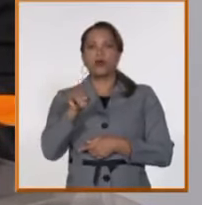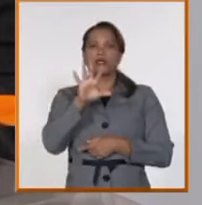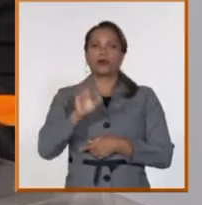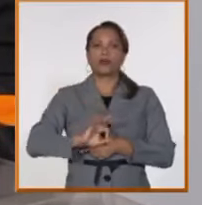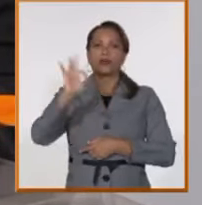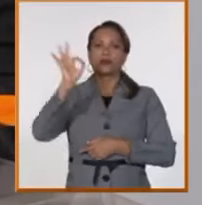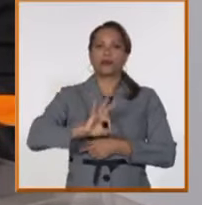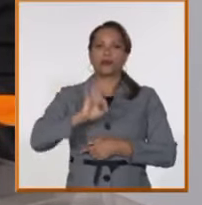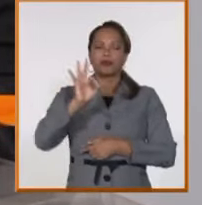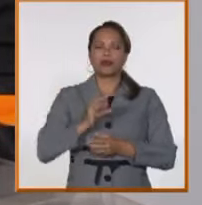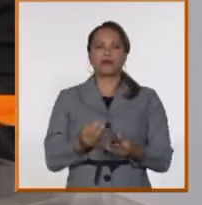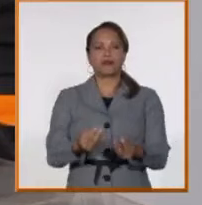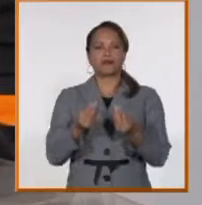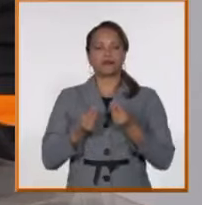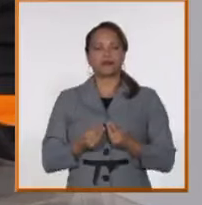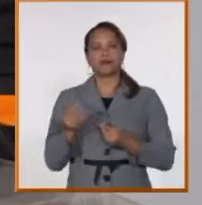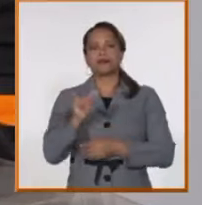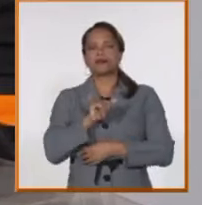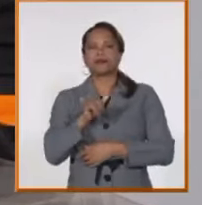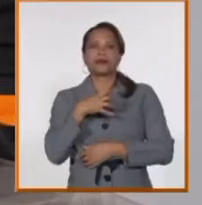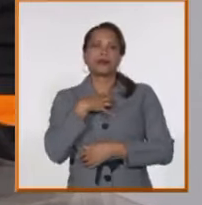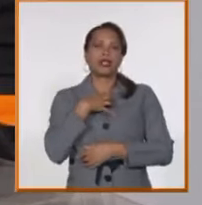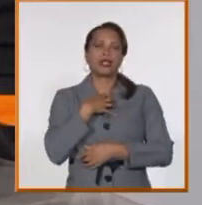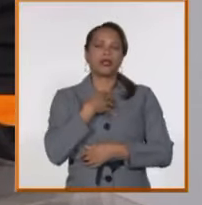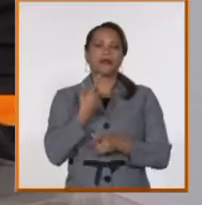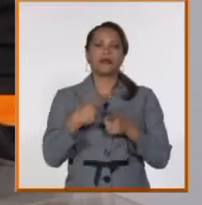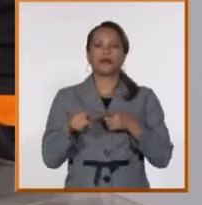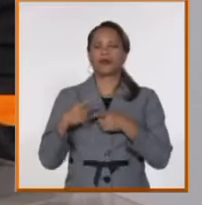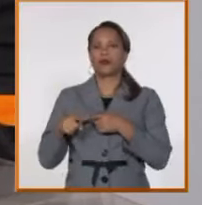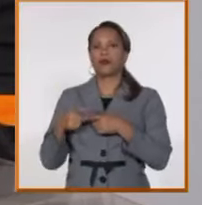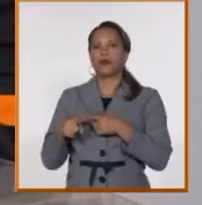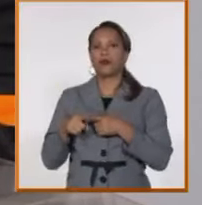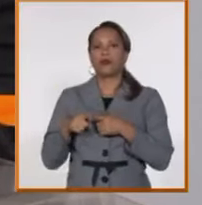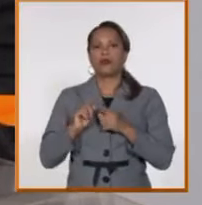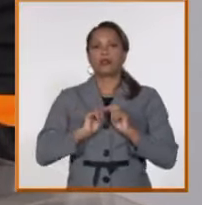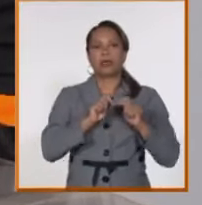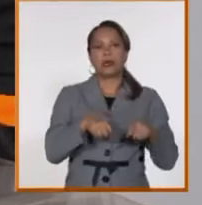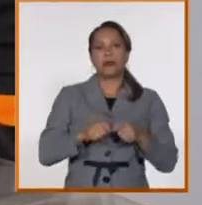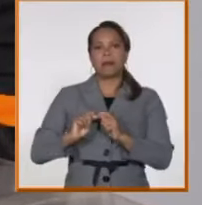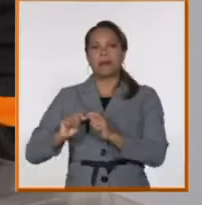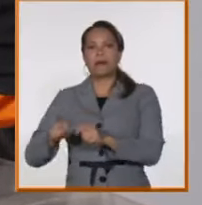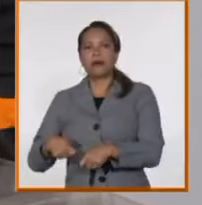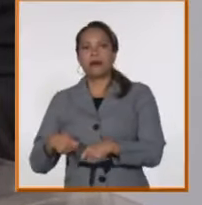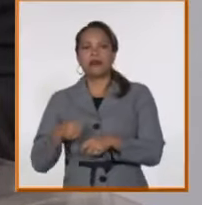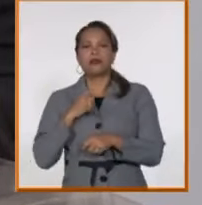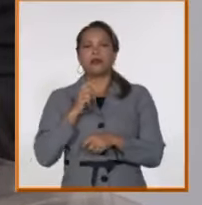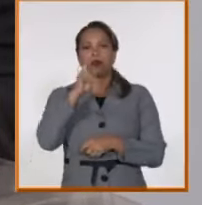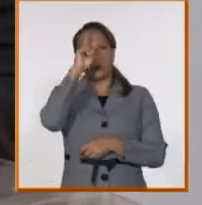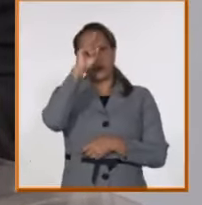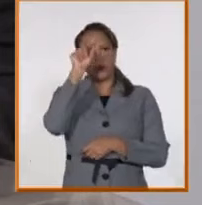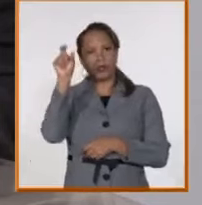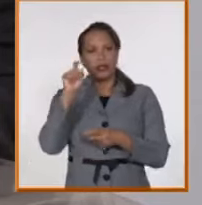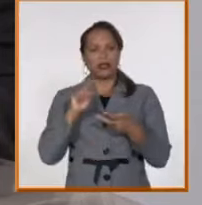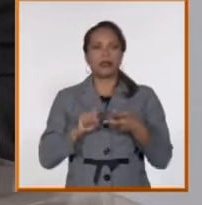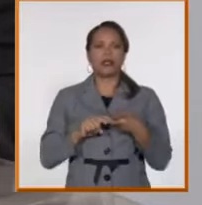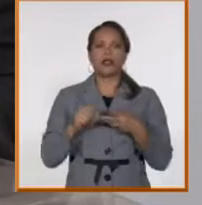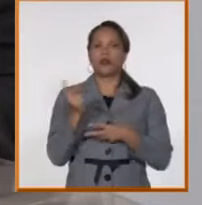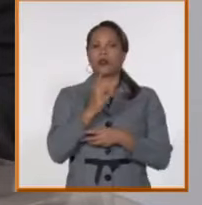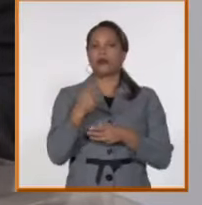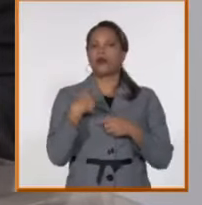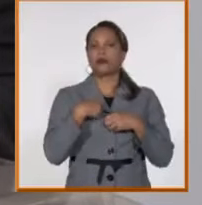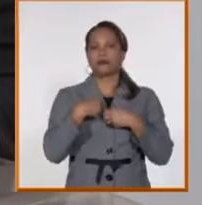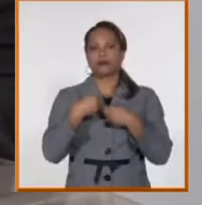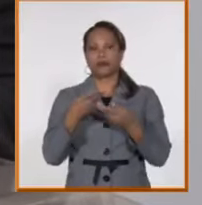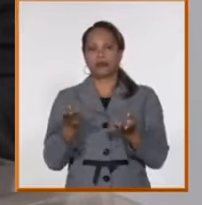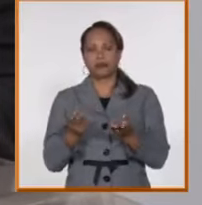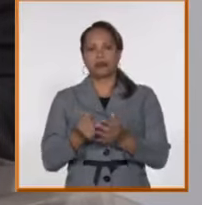financiamiento que hemos recibido pero también tenemos confecciones tenemos calzados tenemos la industria tenera las 12 le dio financiamiento tenemos lo